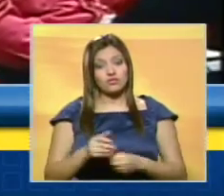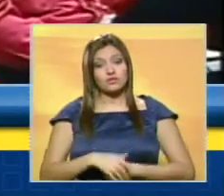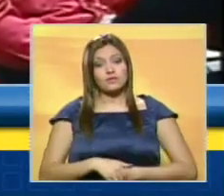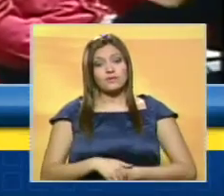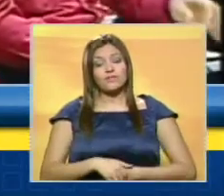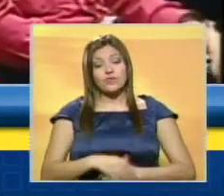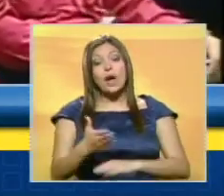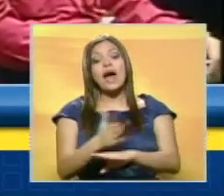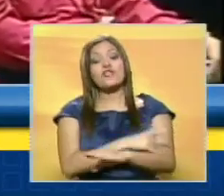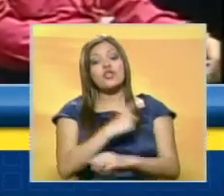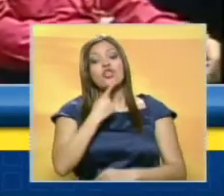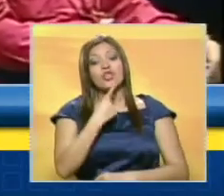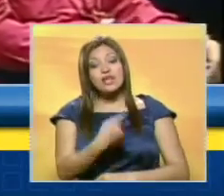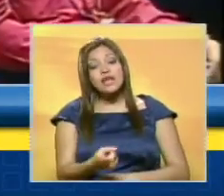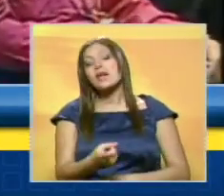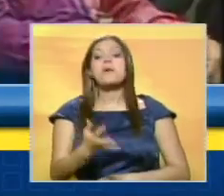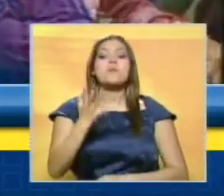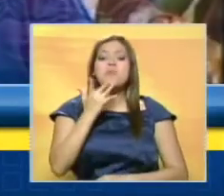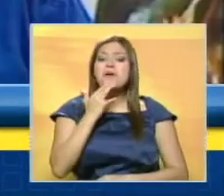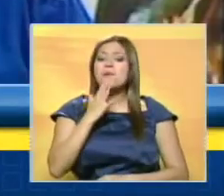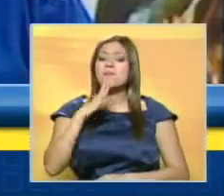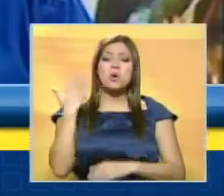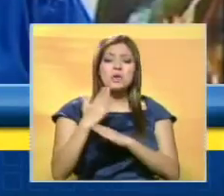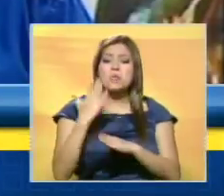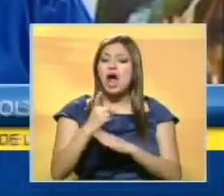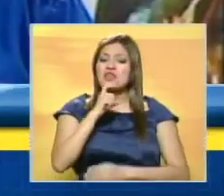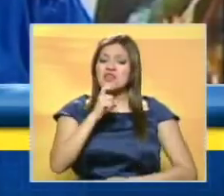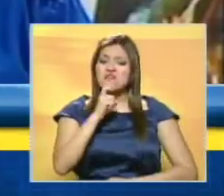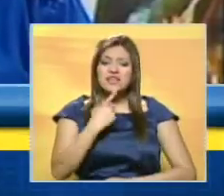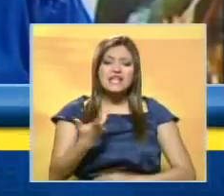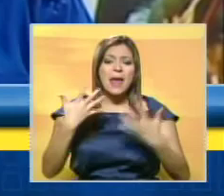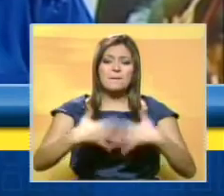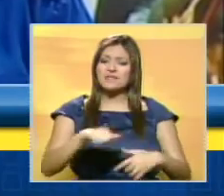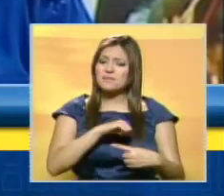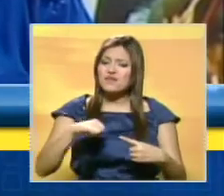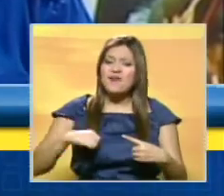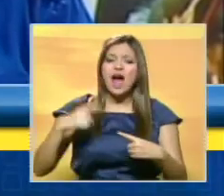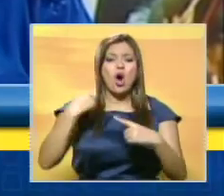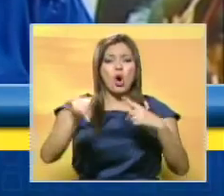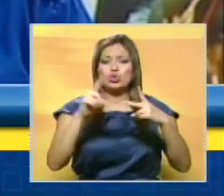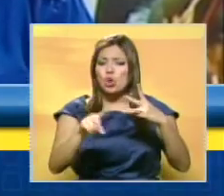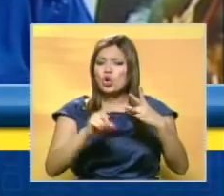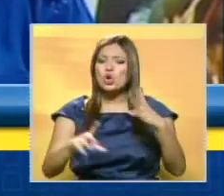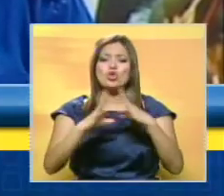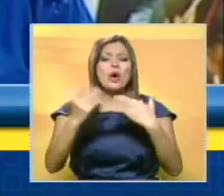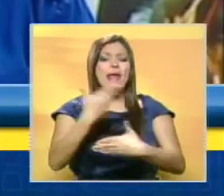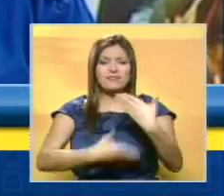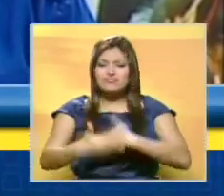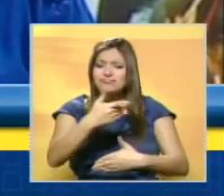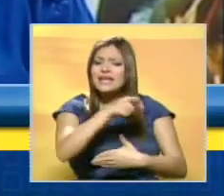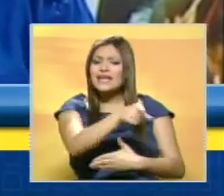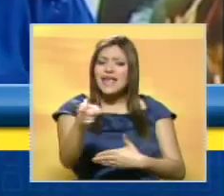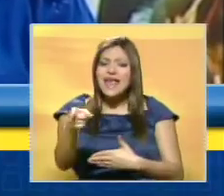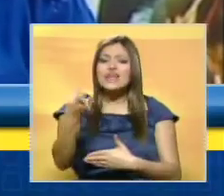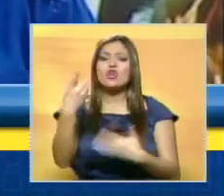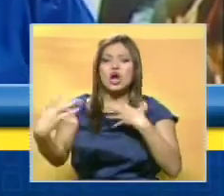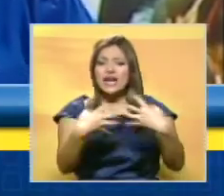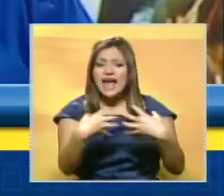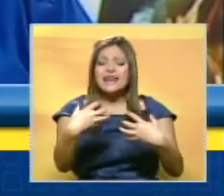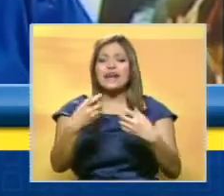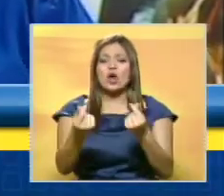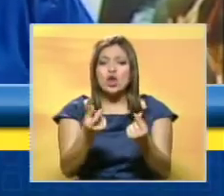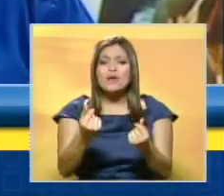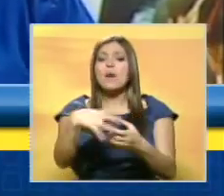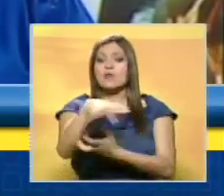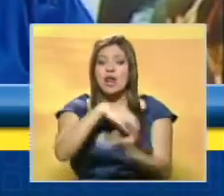Como lo dijimos, llueve, trueno, relampaguee, a Fedecámaras, a Benanchan y a Consecomercio. Como actores de la guerra económica,